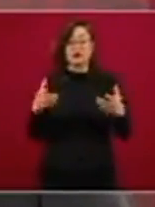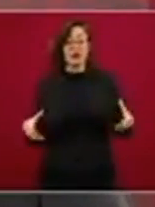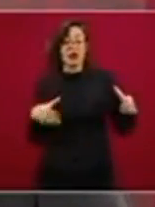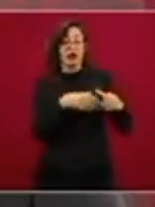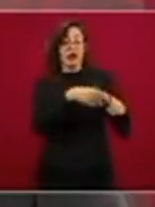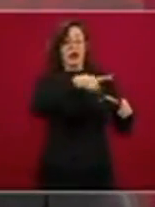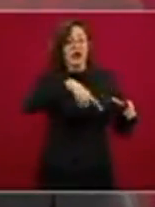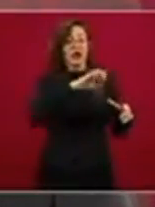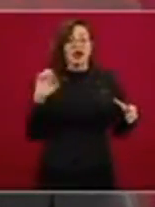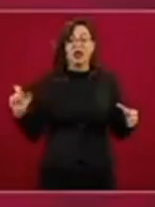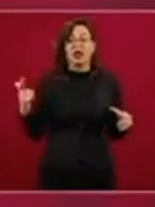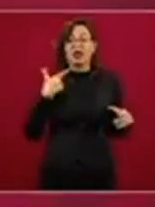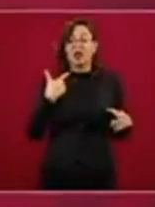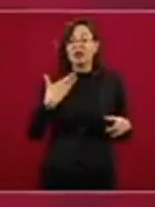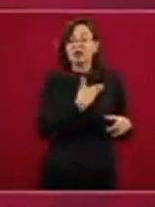se supone